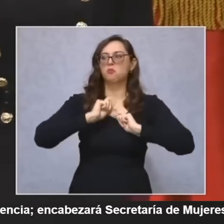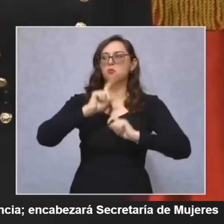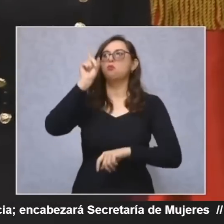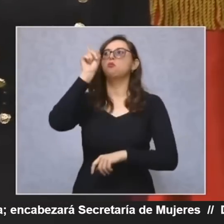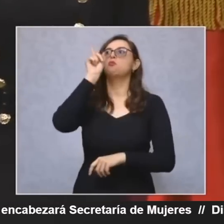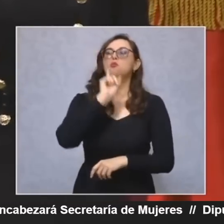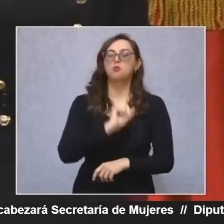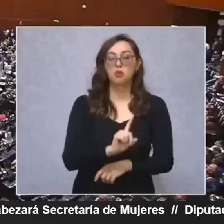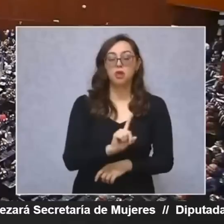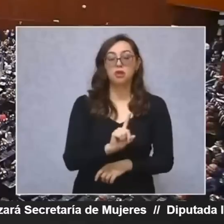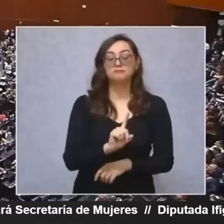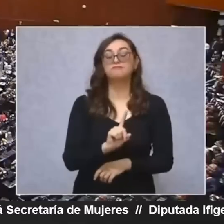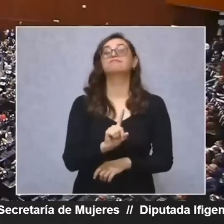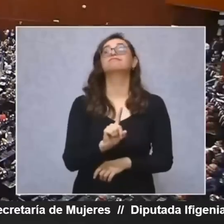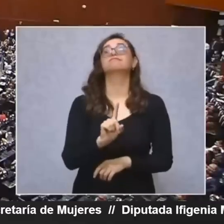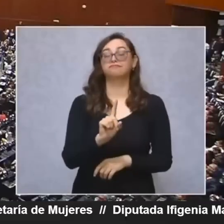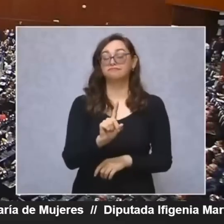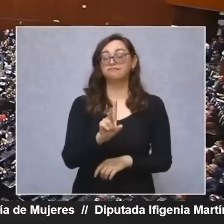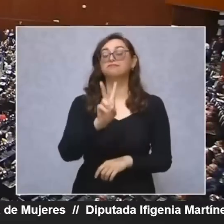mucho tiempo,